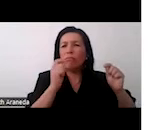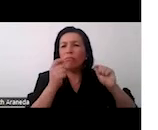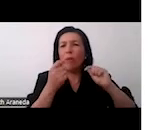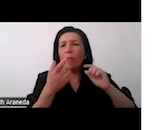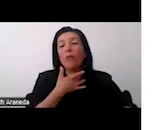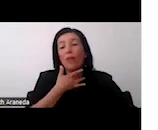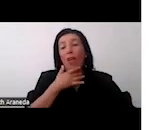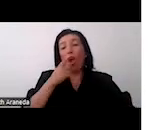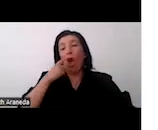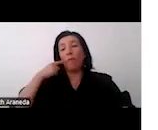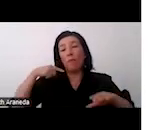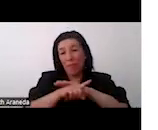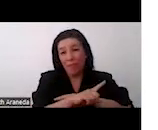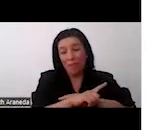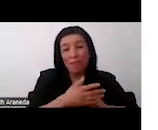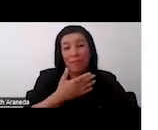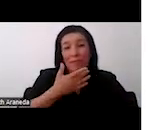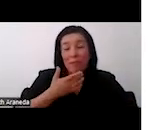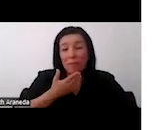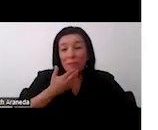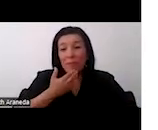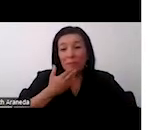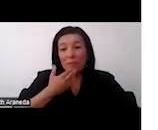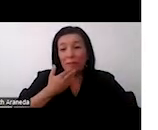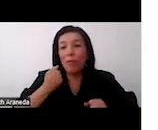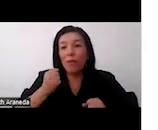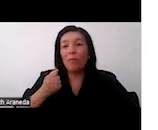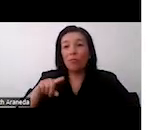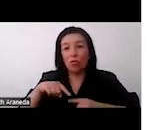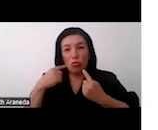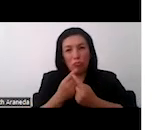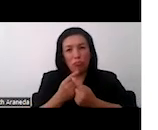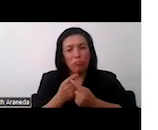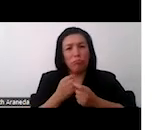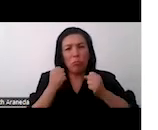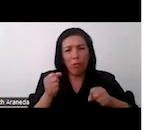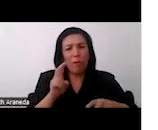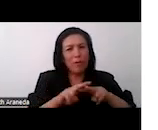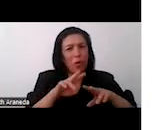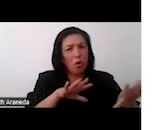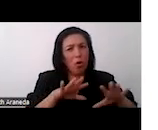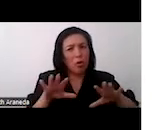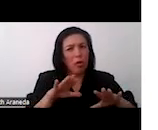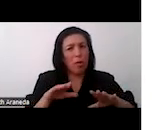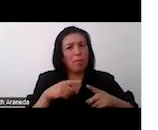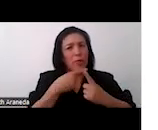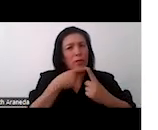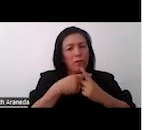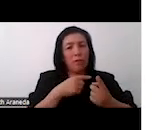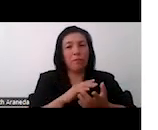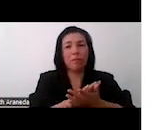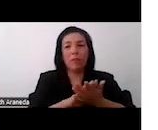humana, y gracias a eso también podemos tomar acciones, ¿cierto? Por ejemplo, si